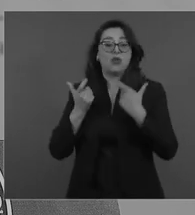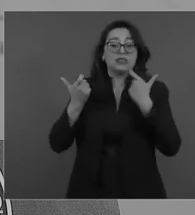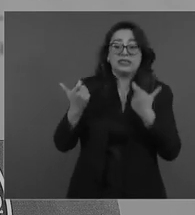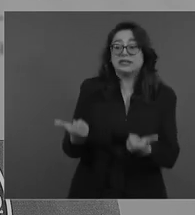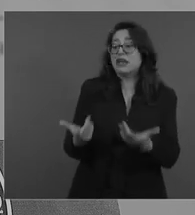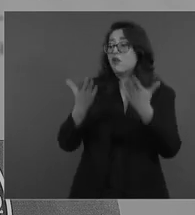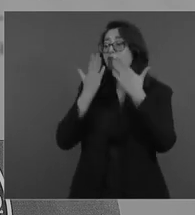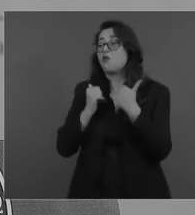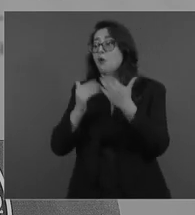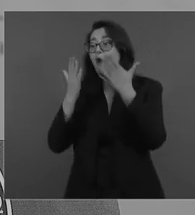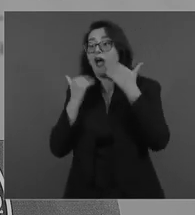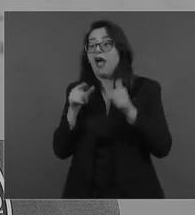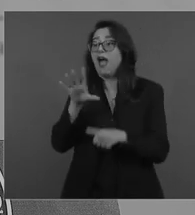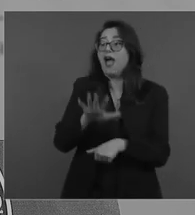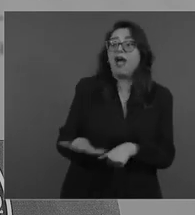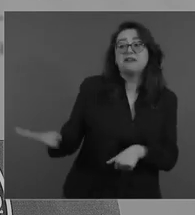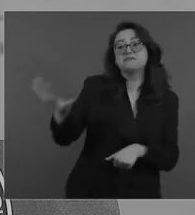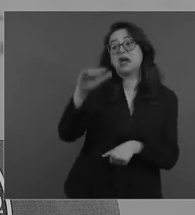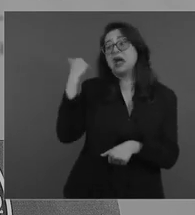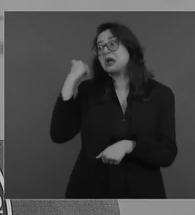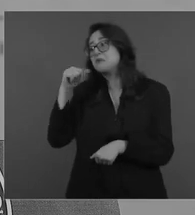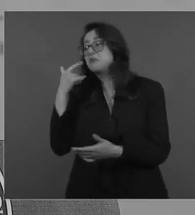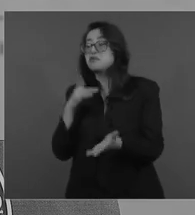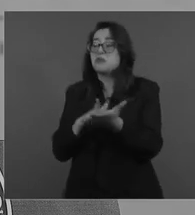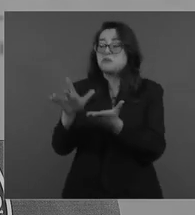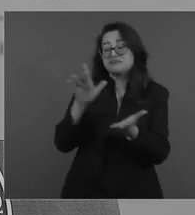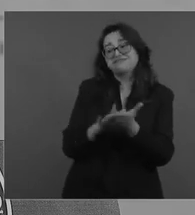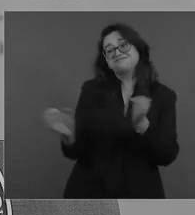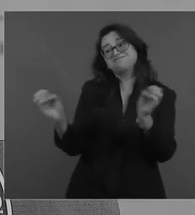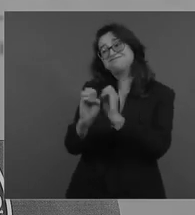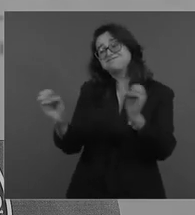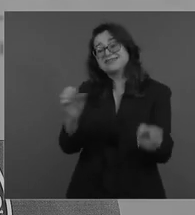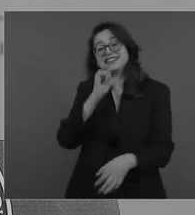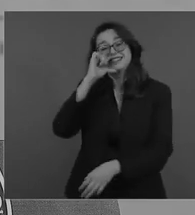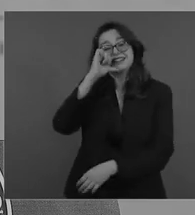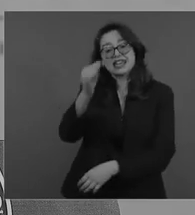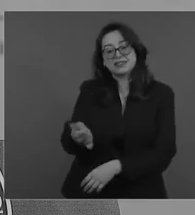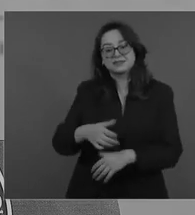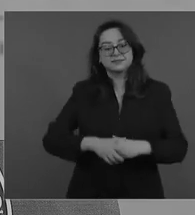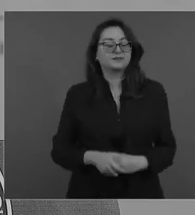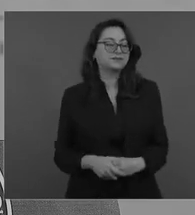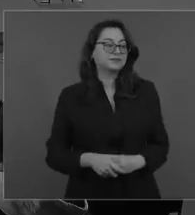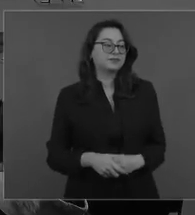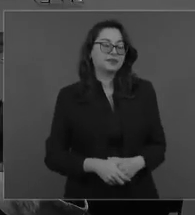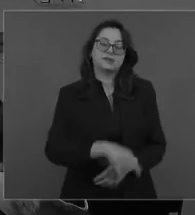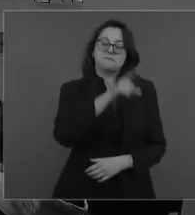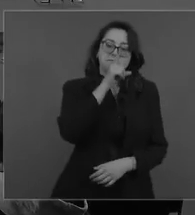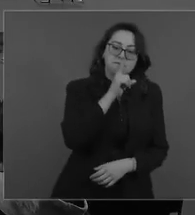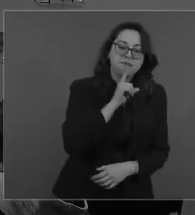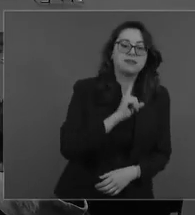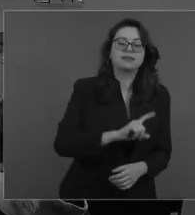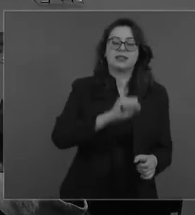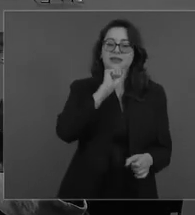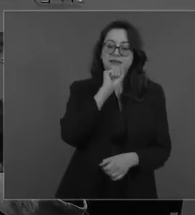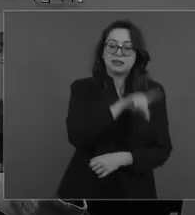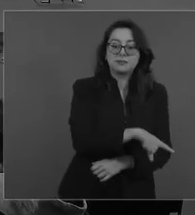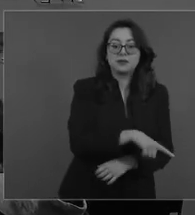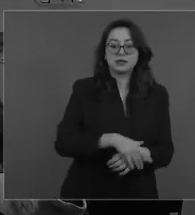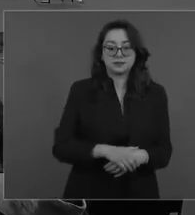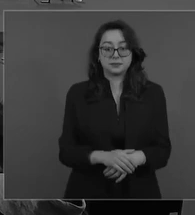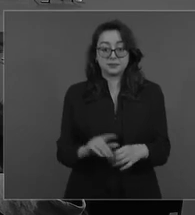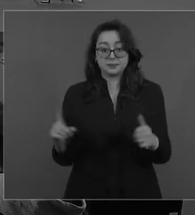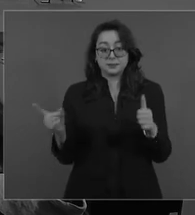ayudar a las familias damnificadas por el desastre natural, lo cual es absolutamente falso. Primero decir que en